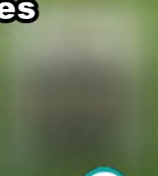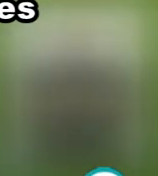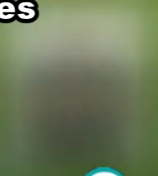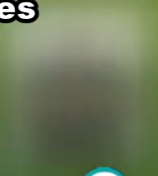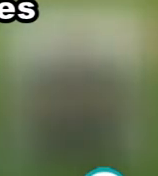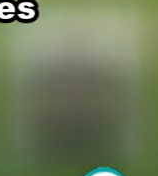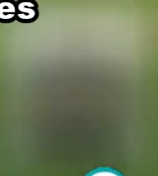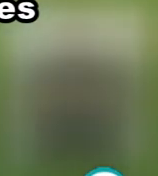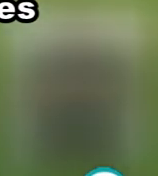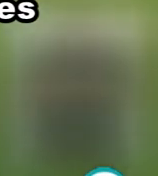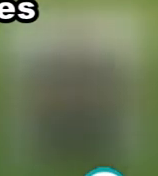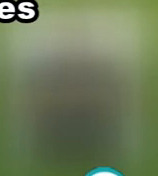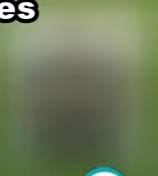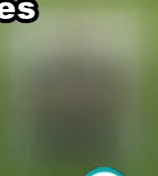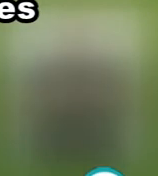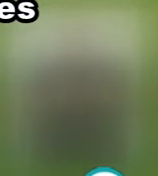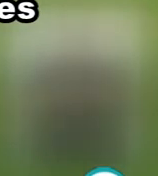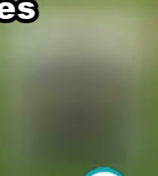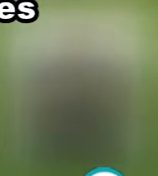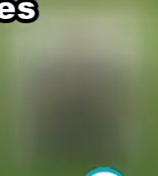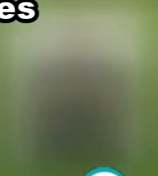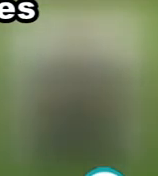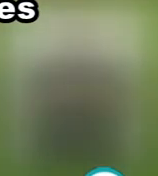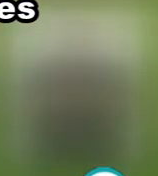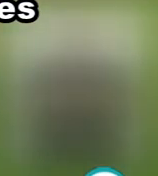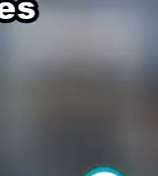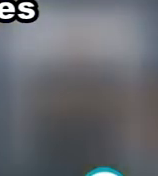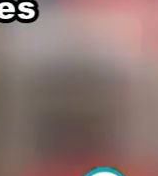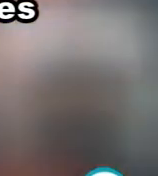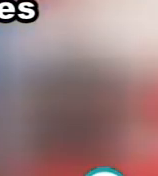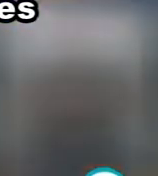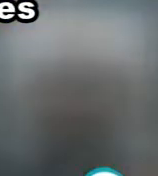al limbo. Pero en el segundo tiempo hay otro penalti. Pero clarísimo, qué penalti, sí.